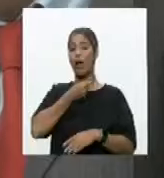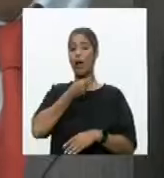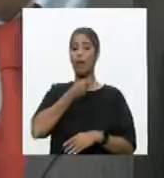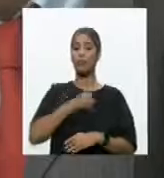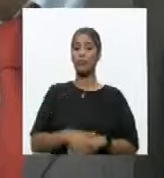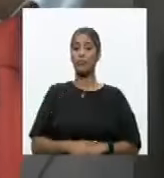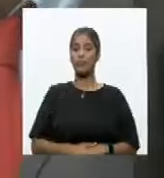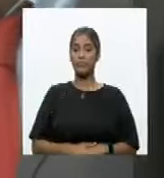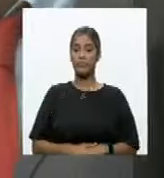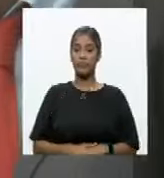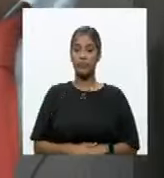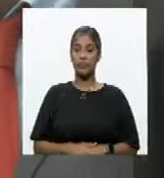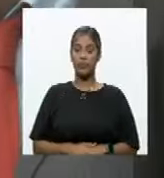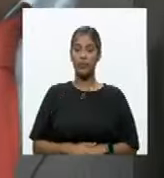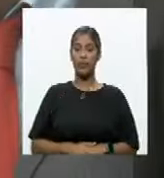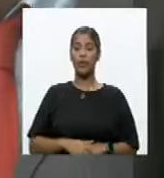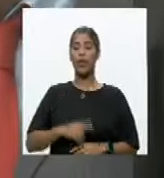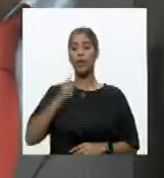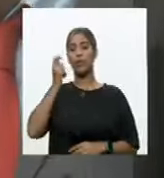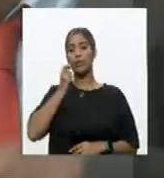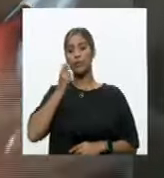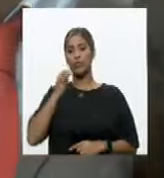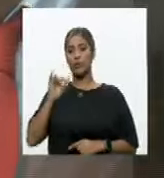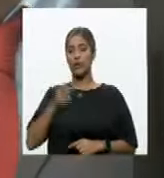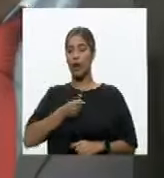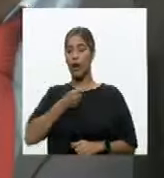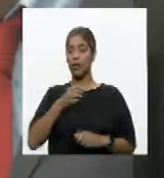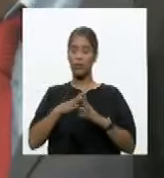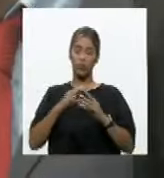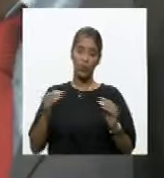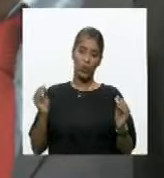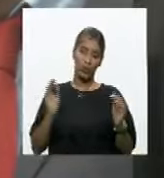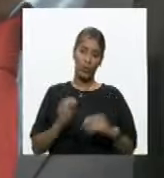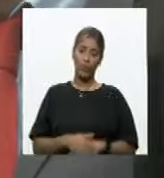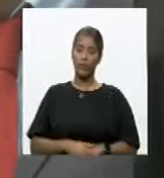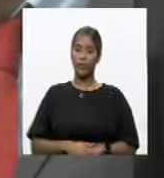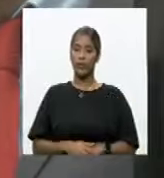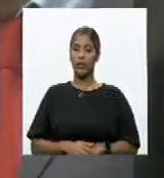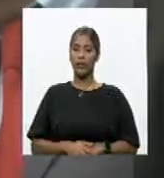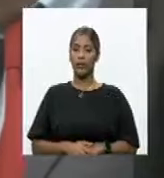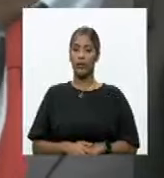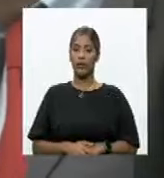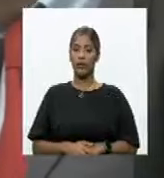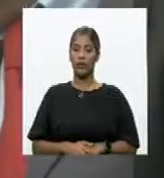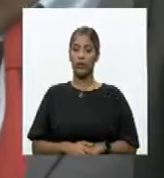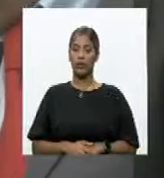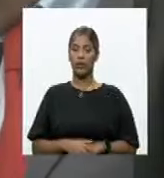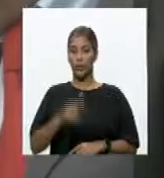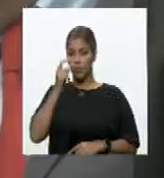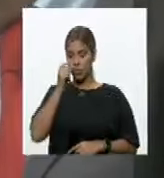José Luis Bermúdez, el diputado José Luis Bermúdez, que cantan todos. Ayer,